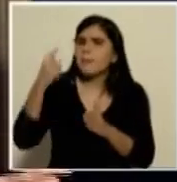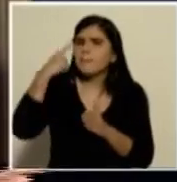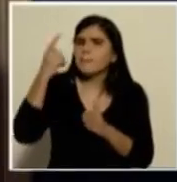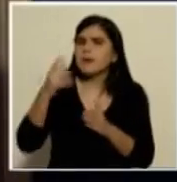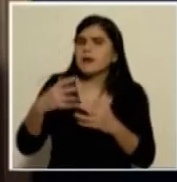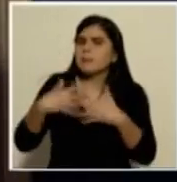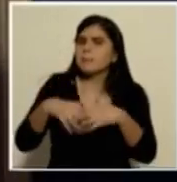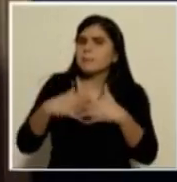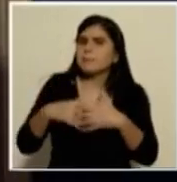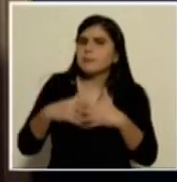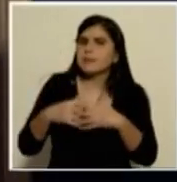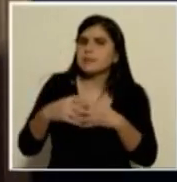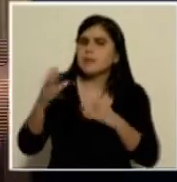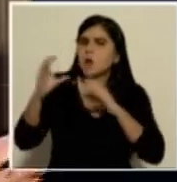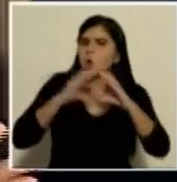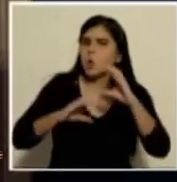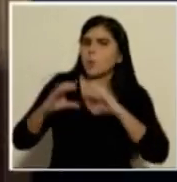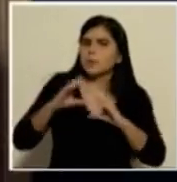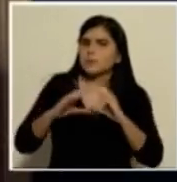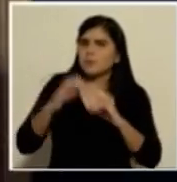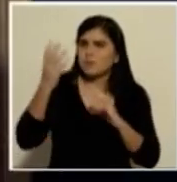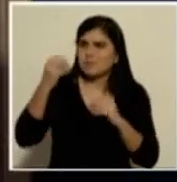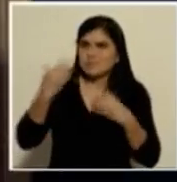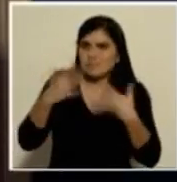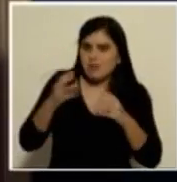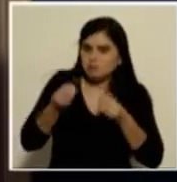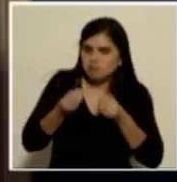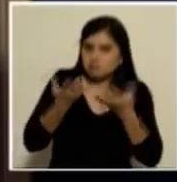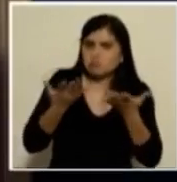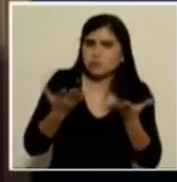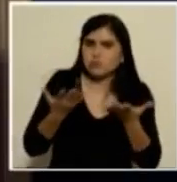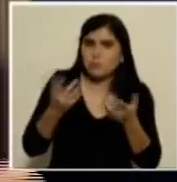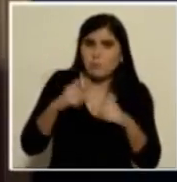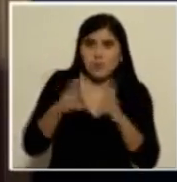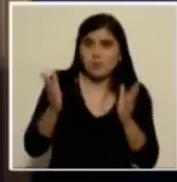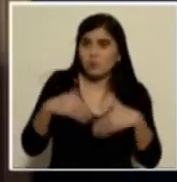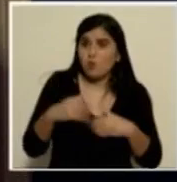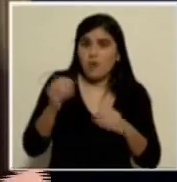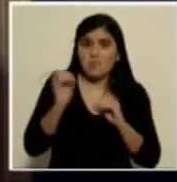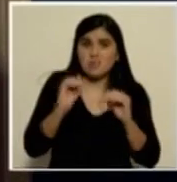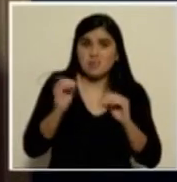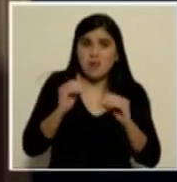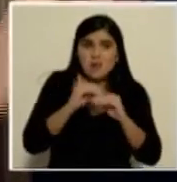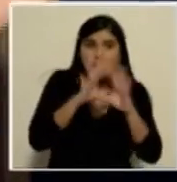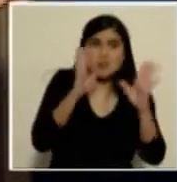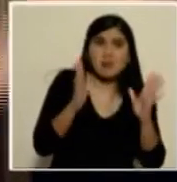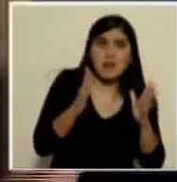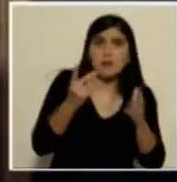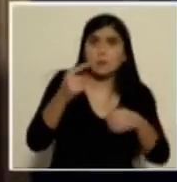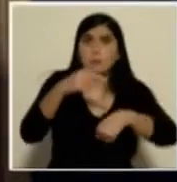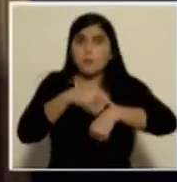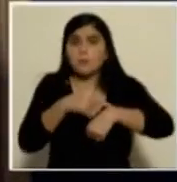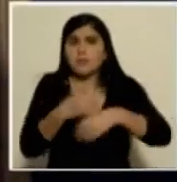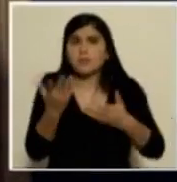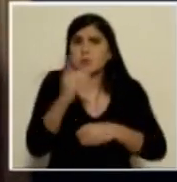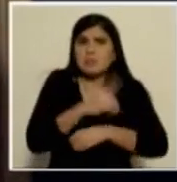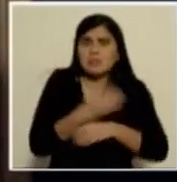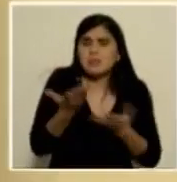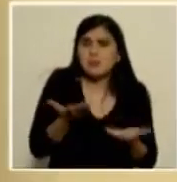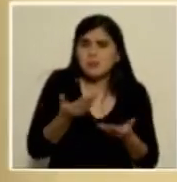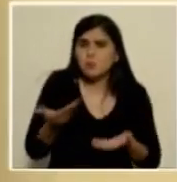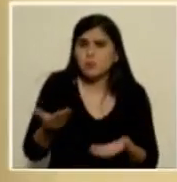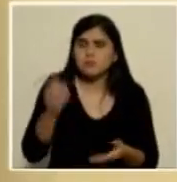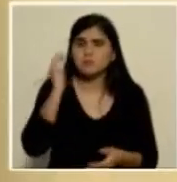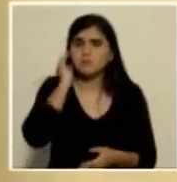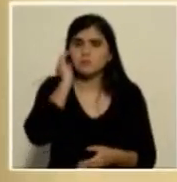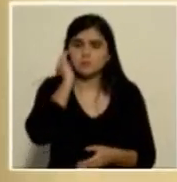esta inyección que se puede hacer? Porque se han anunciado muchos, pero no concretamos en esos planes que están esperando muchas personas desde hace 4 meses. En realidad